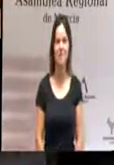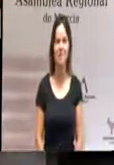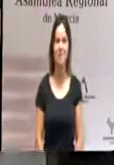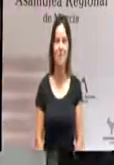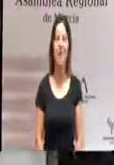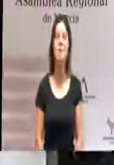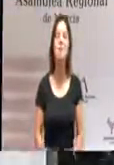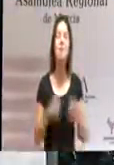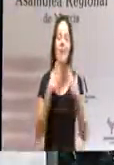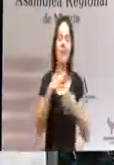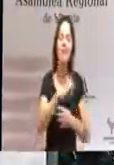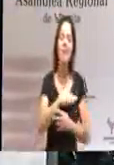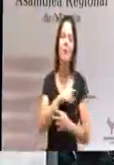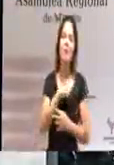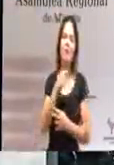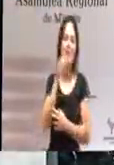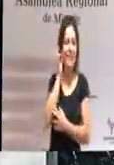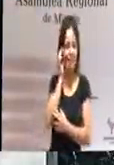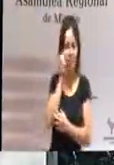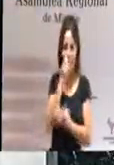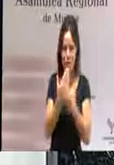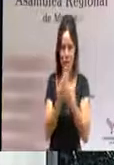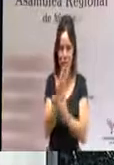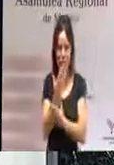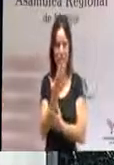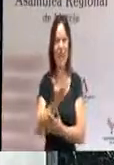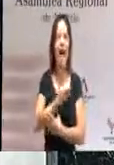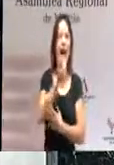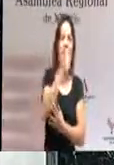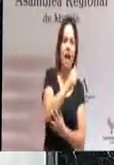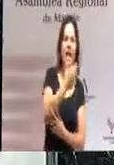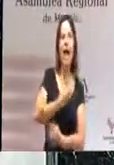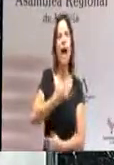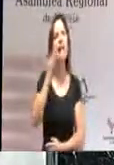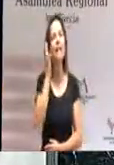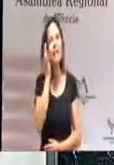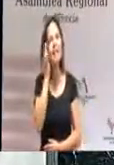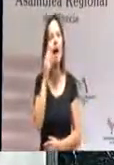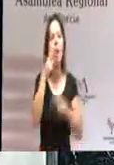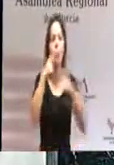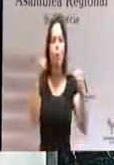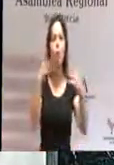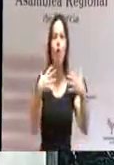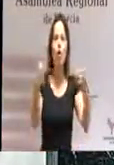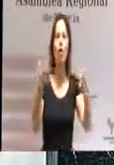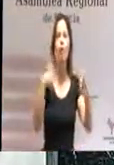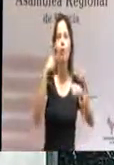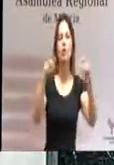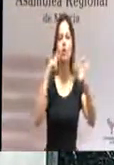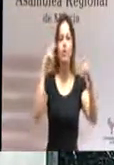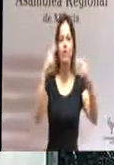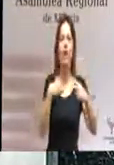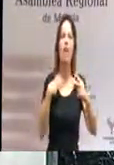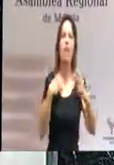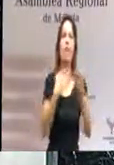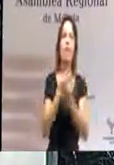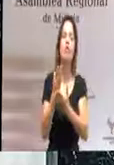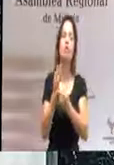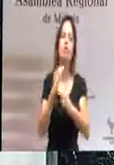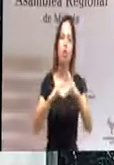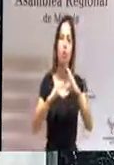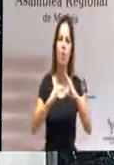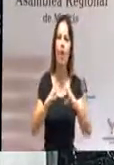Muchas gracias, señora presidenta. Buenos días, alcaldes, alcaldesas, público presente, ciudadanía que nos ve a través de los medios de